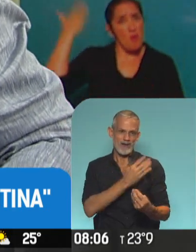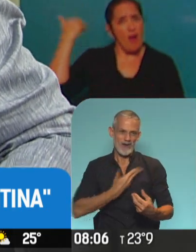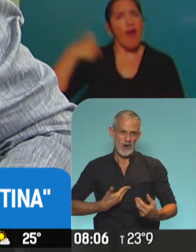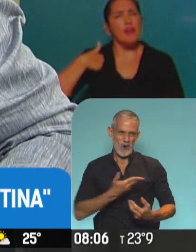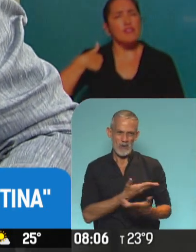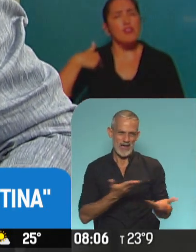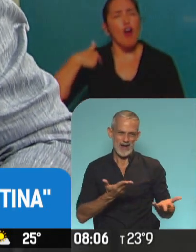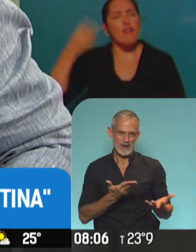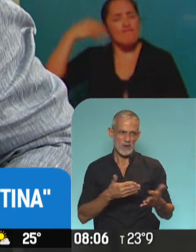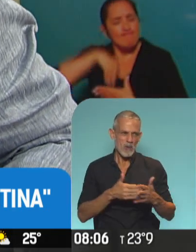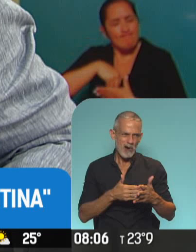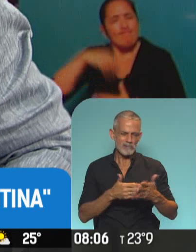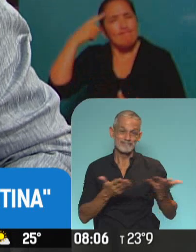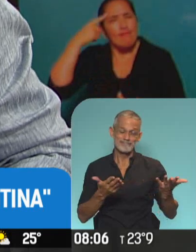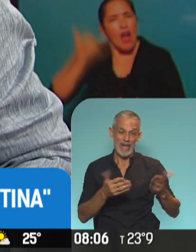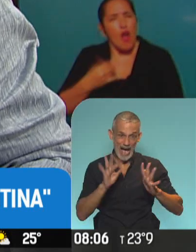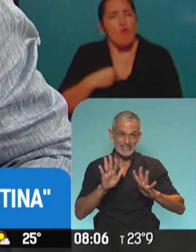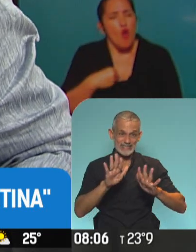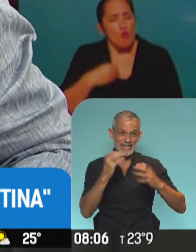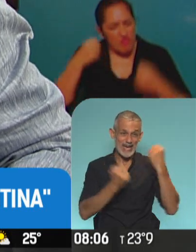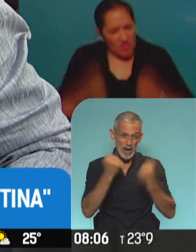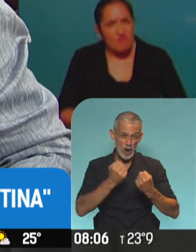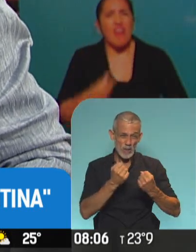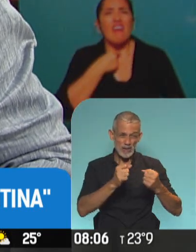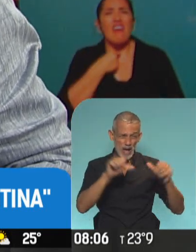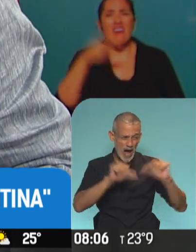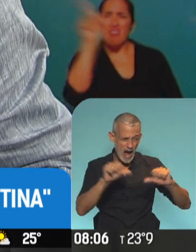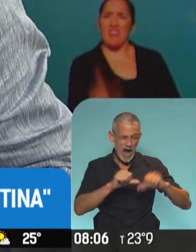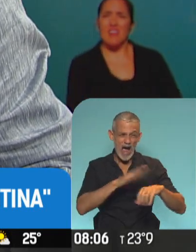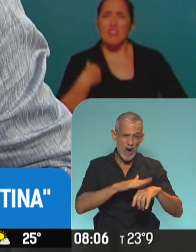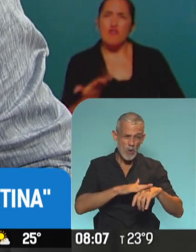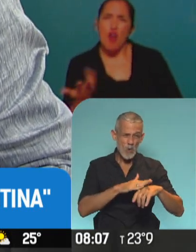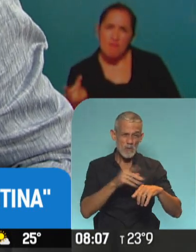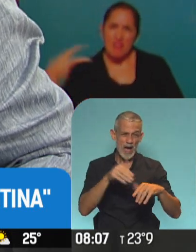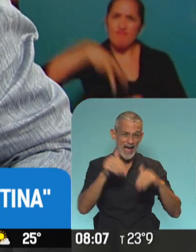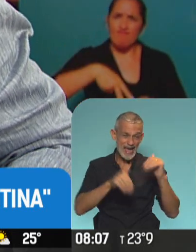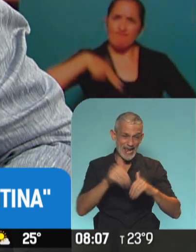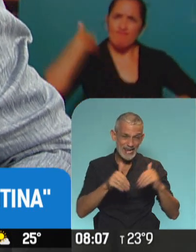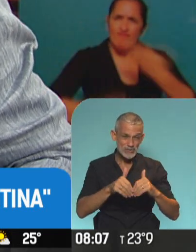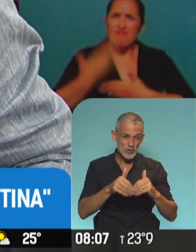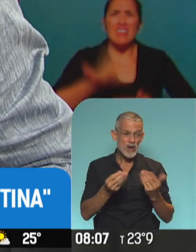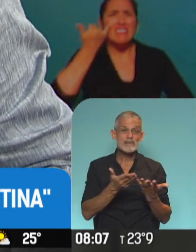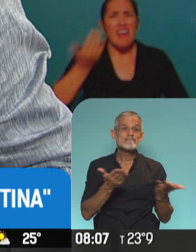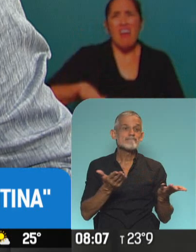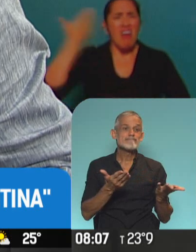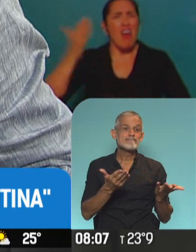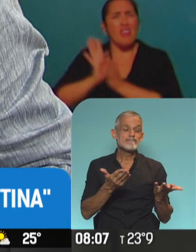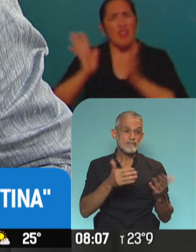gobierno. Y si a este gobierno económicamente le va mal y pierde las de medio término, ¿ustedes qué creen que va a